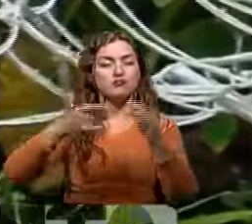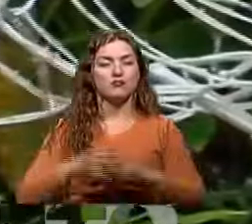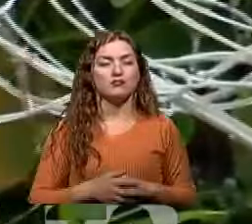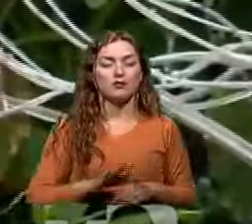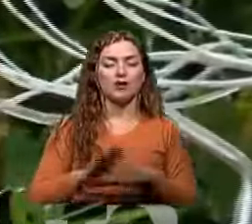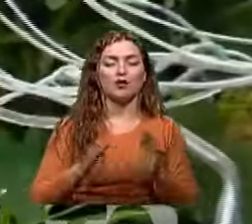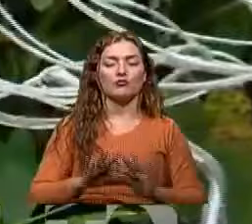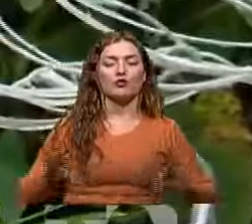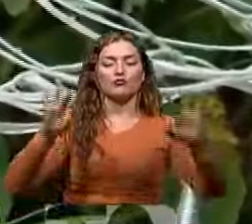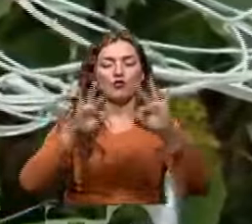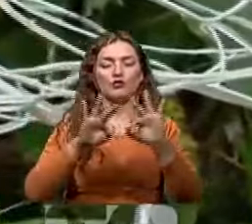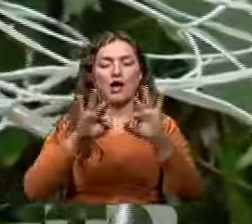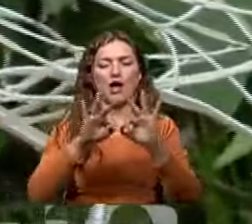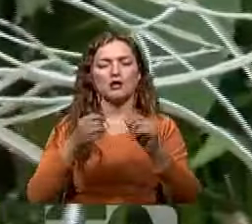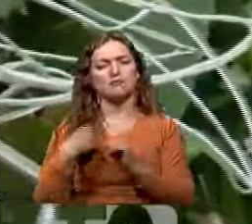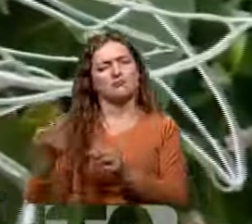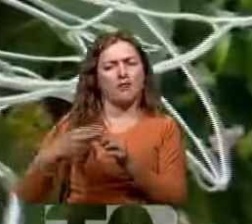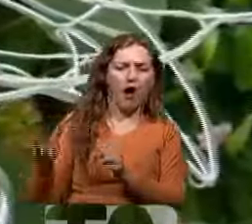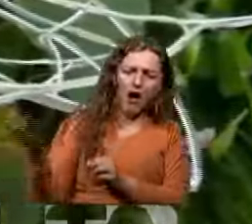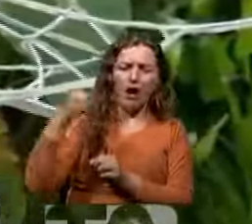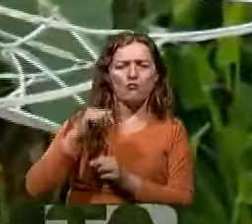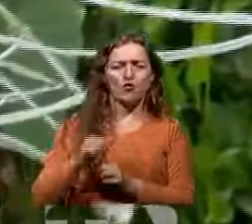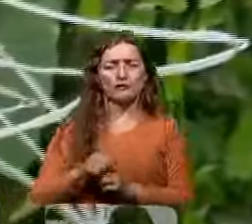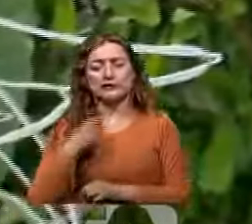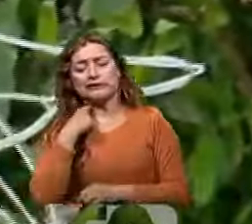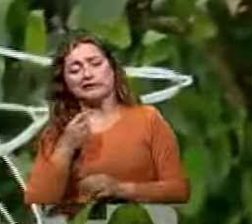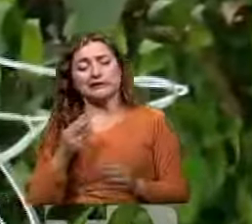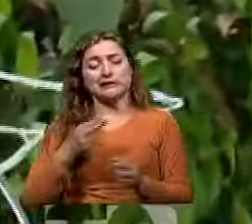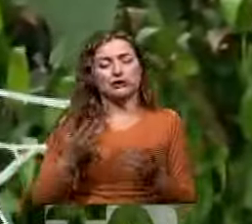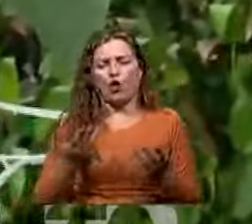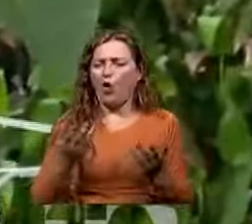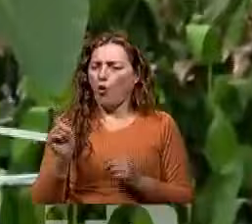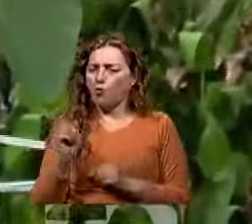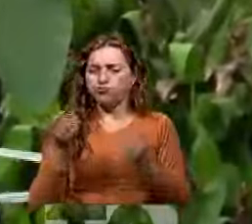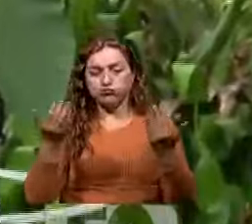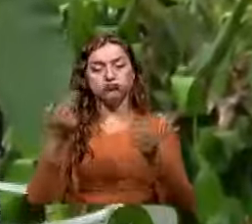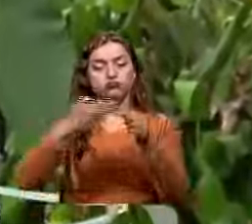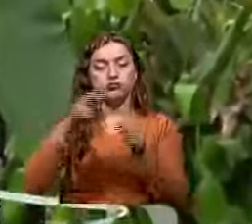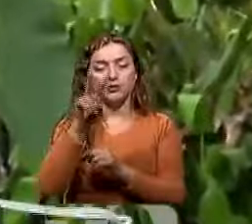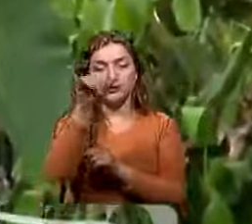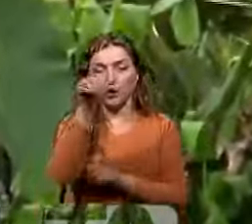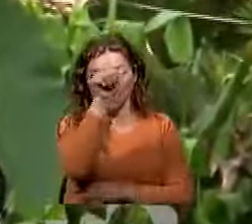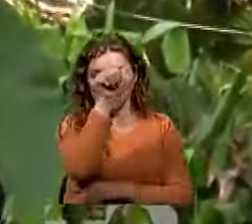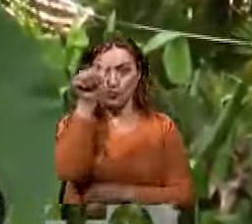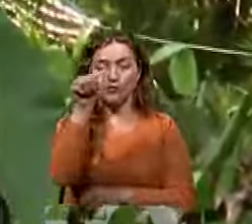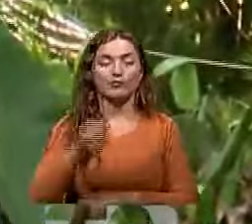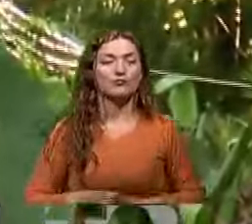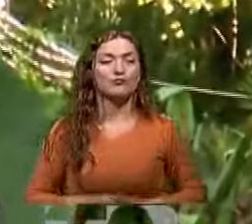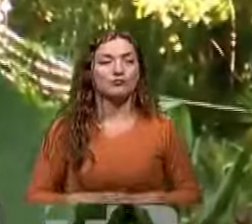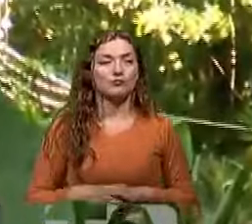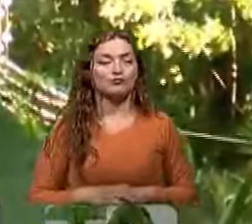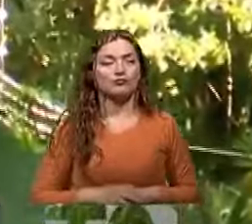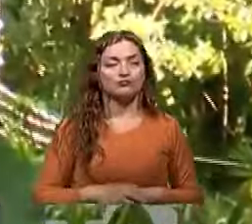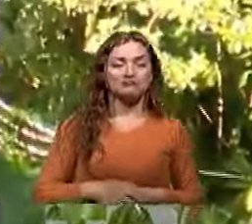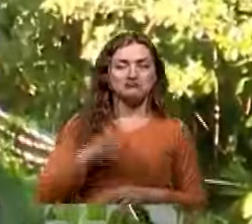pierda. Es el último fin de semana, este viernes, sábado y domingo. Hasta el momento, la expectativa